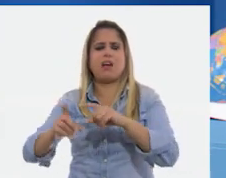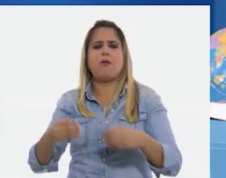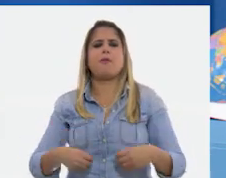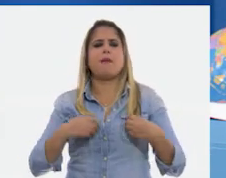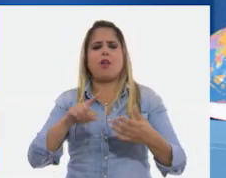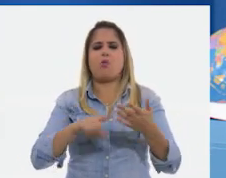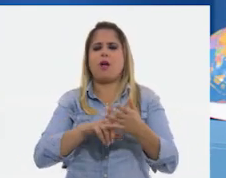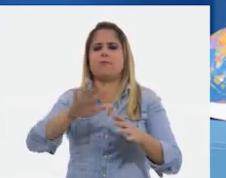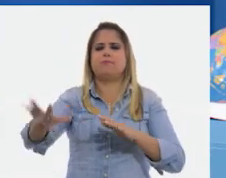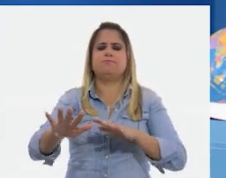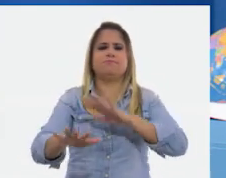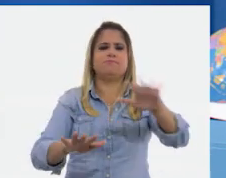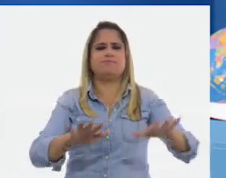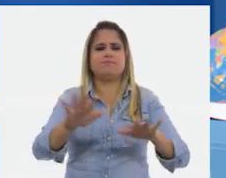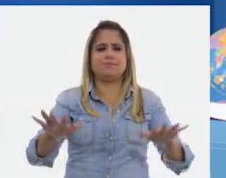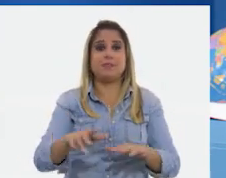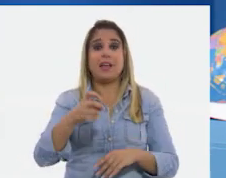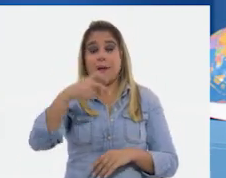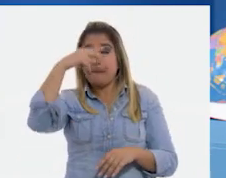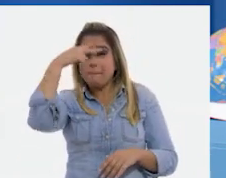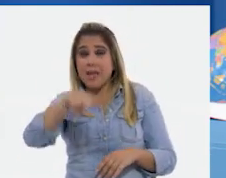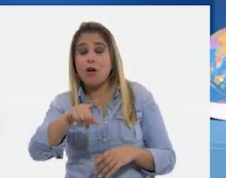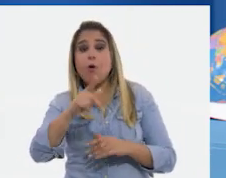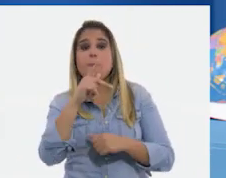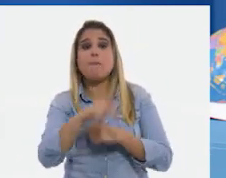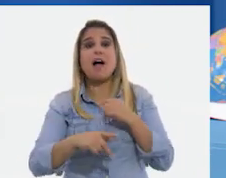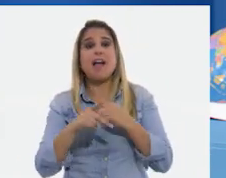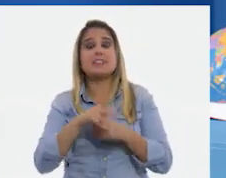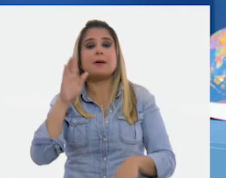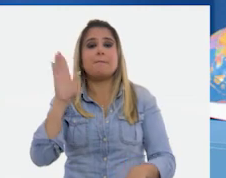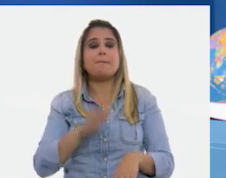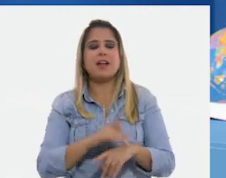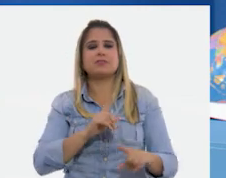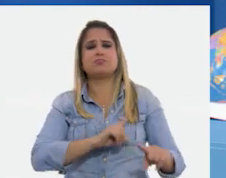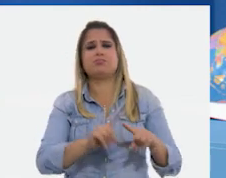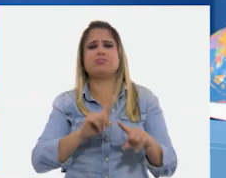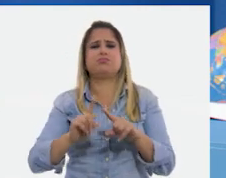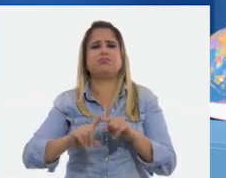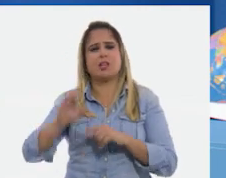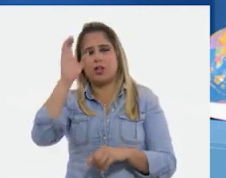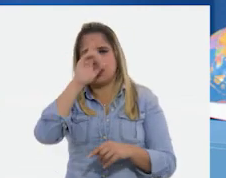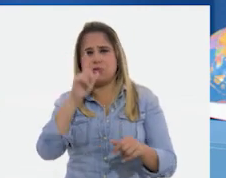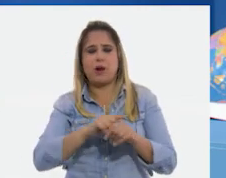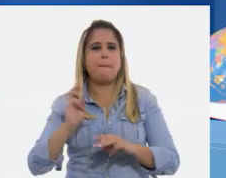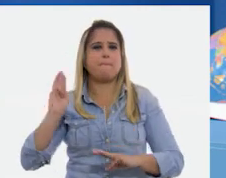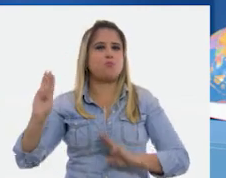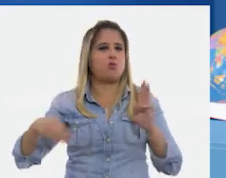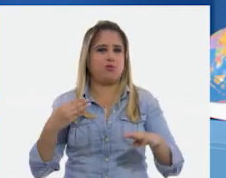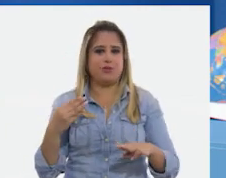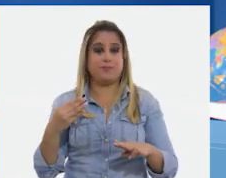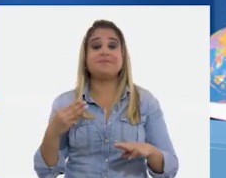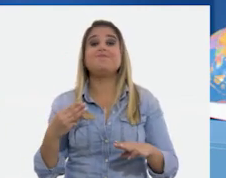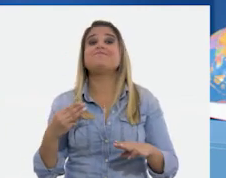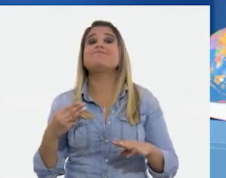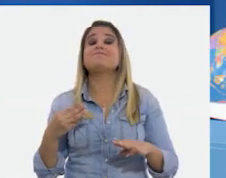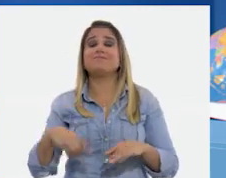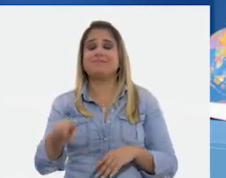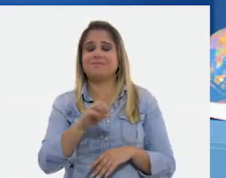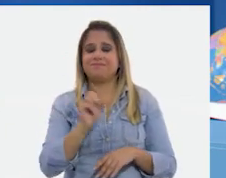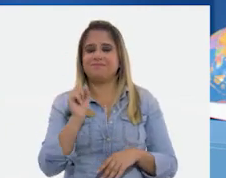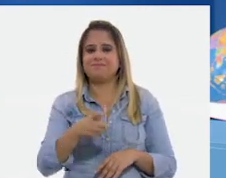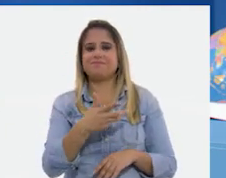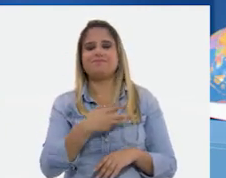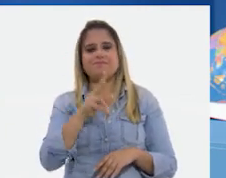vivimos. Por eso, México es uno de los países con mayor diversidad cultural en el mundo. También hay que